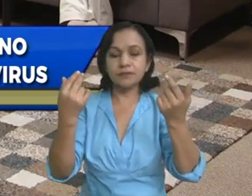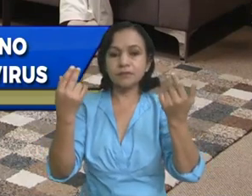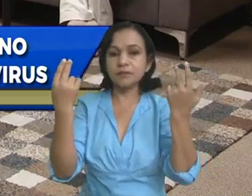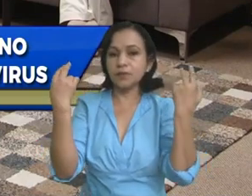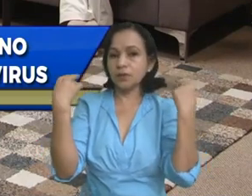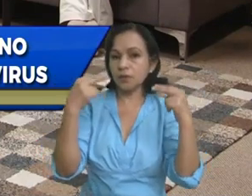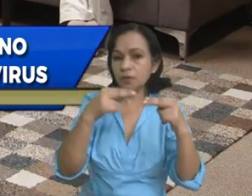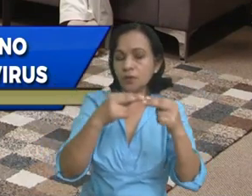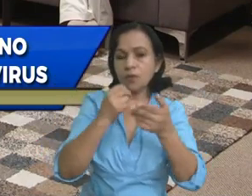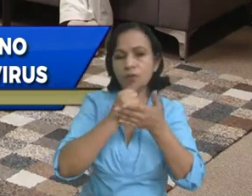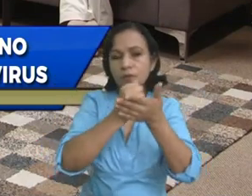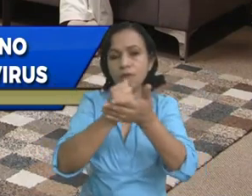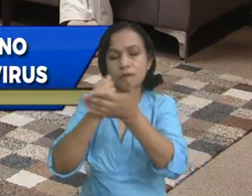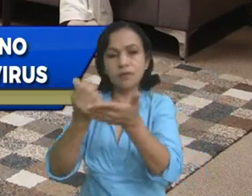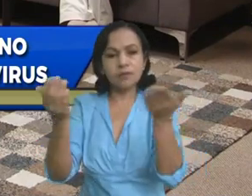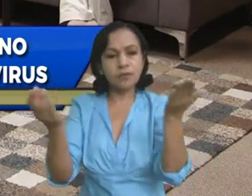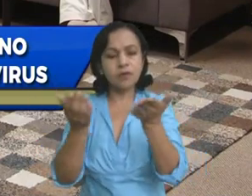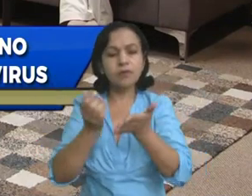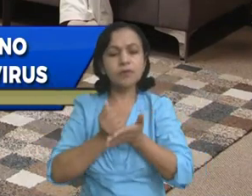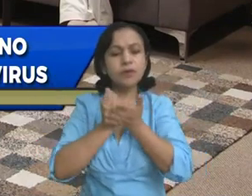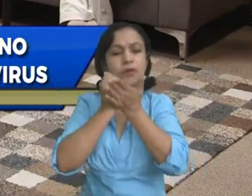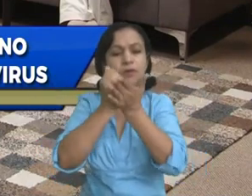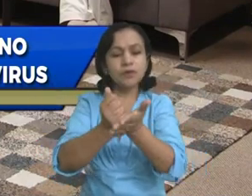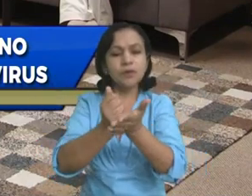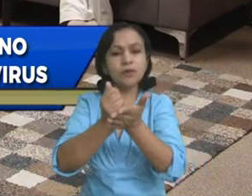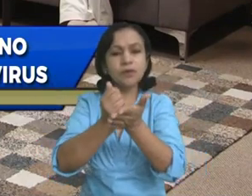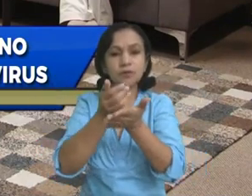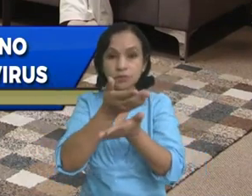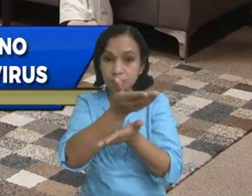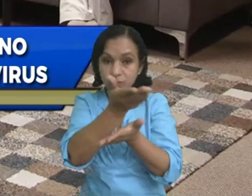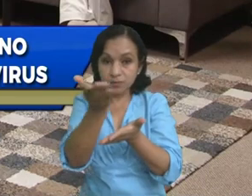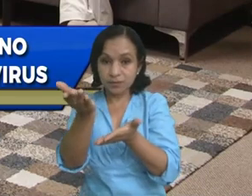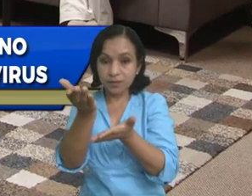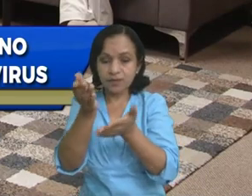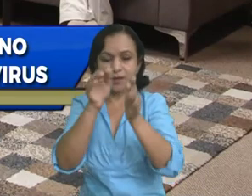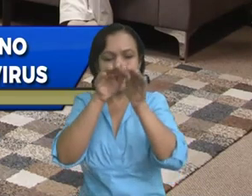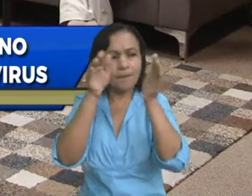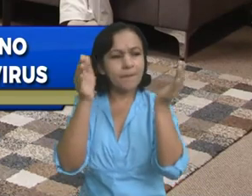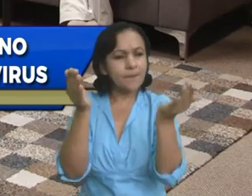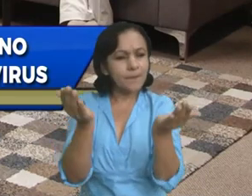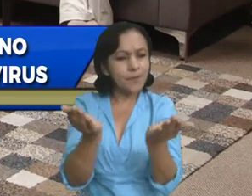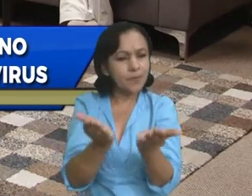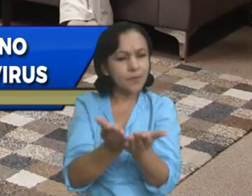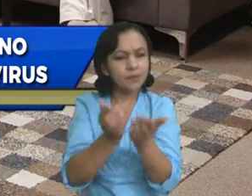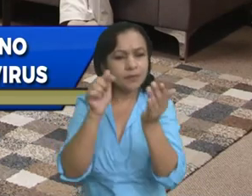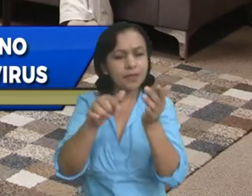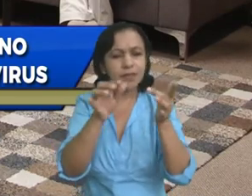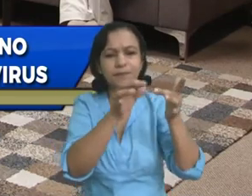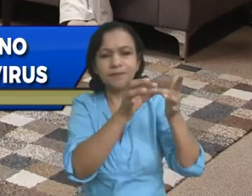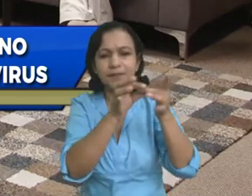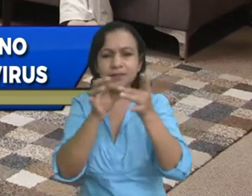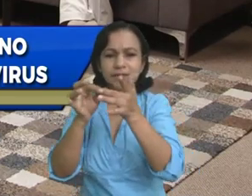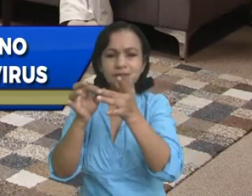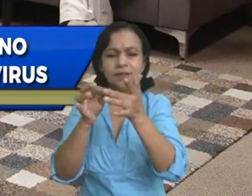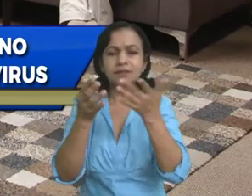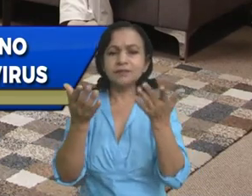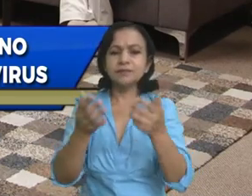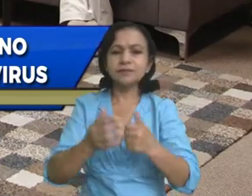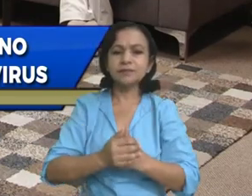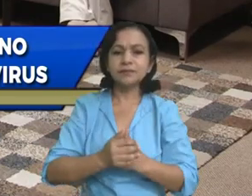otro tipo de ayuda. ¿Cuán importante es esta ayuda que ustedes brindan al mundo en estos momentos tan especiales frente al